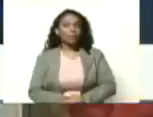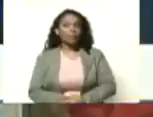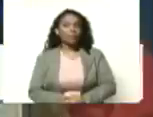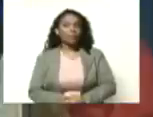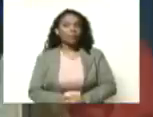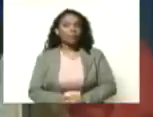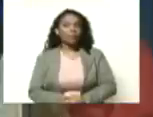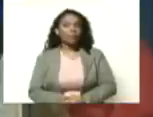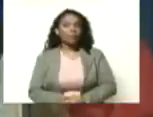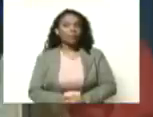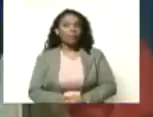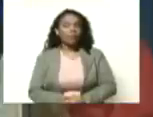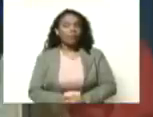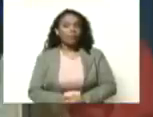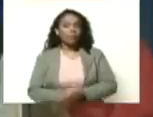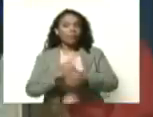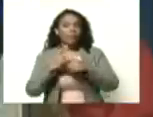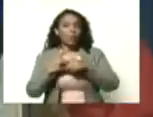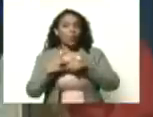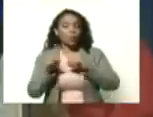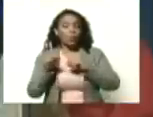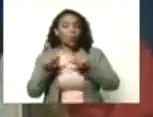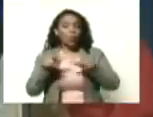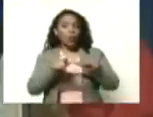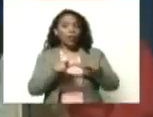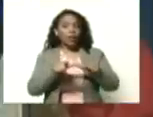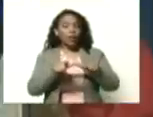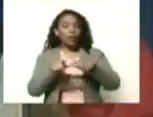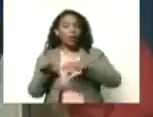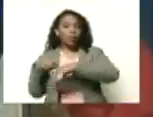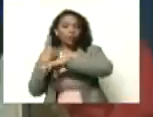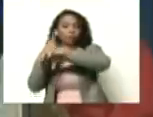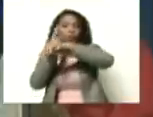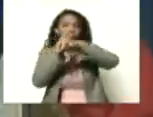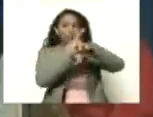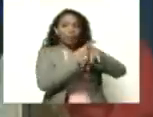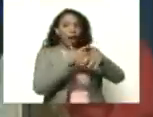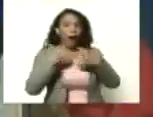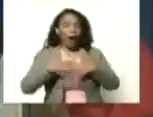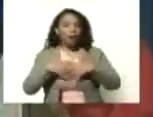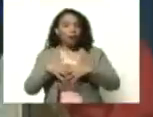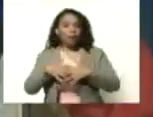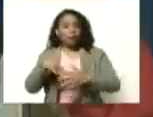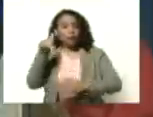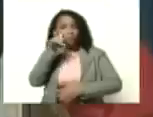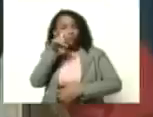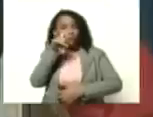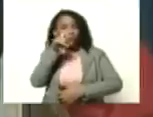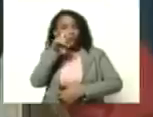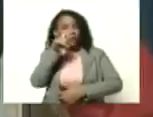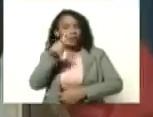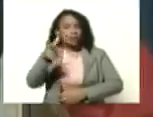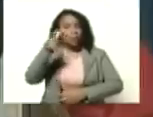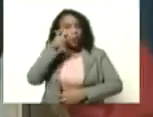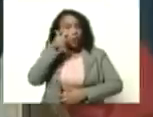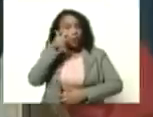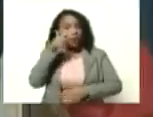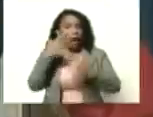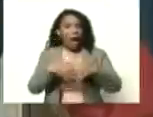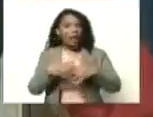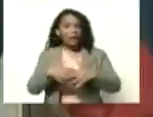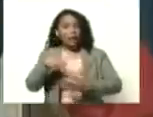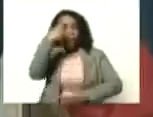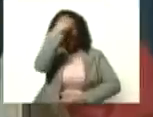captura un sitio recorrido con drones análisis de grabaciones de cámara de seguridad análisis de